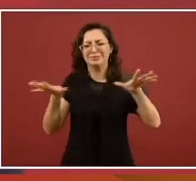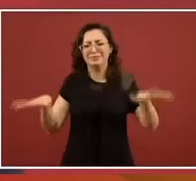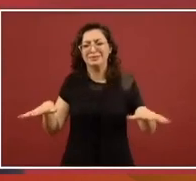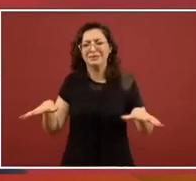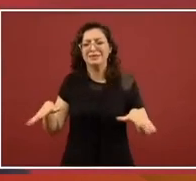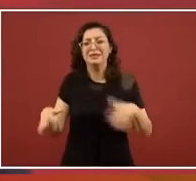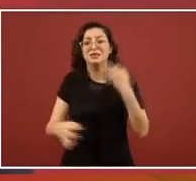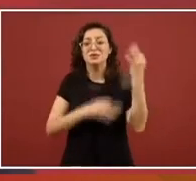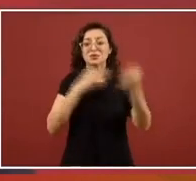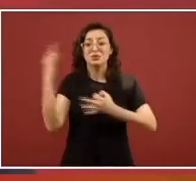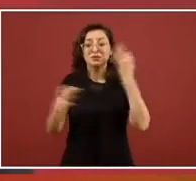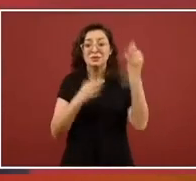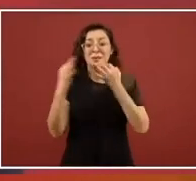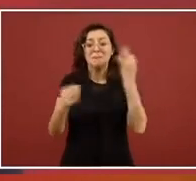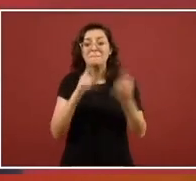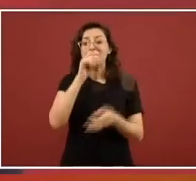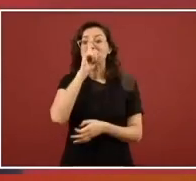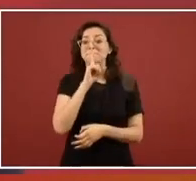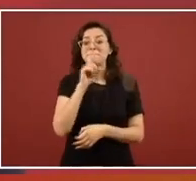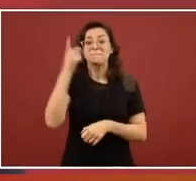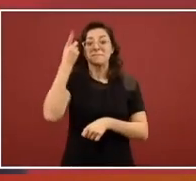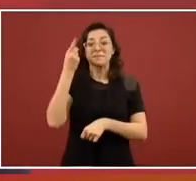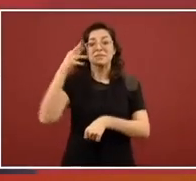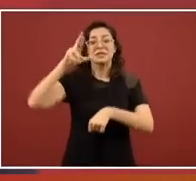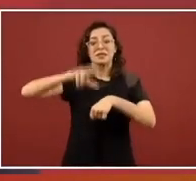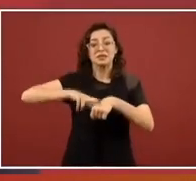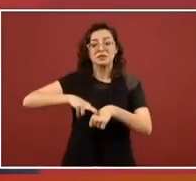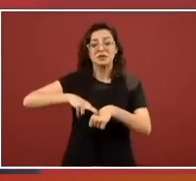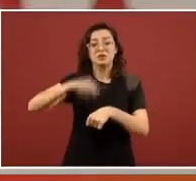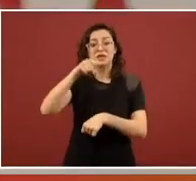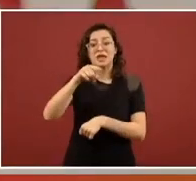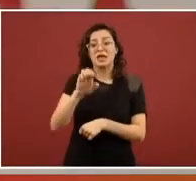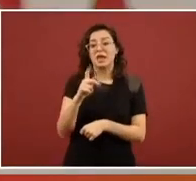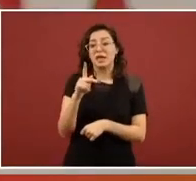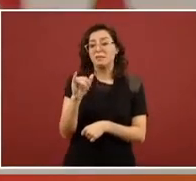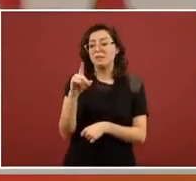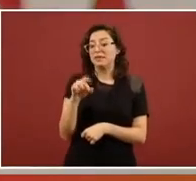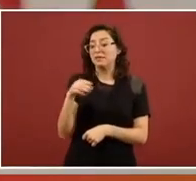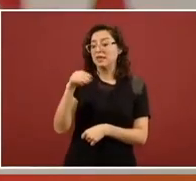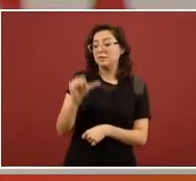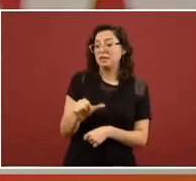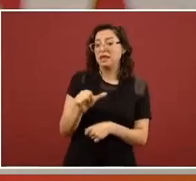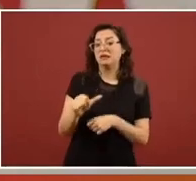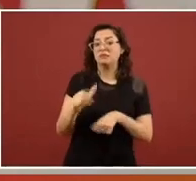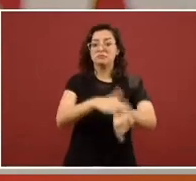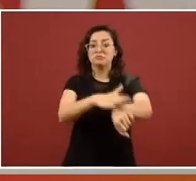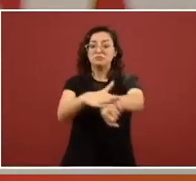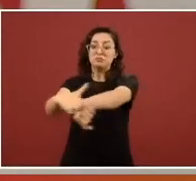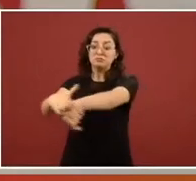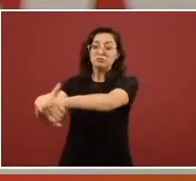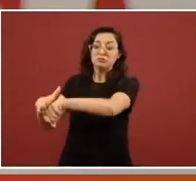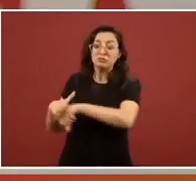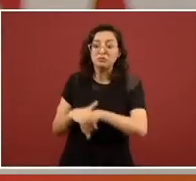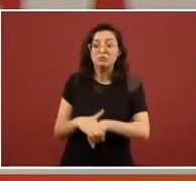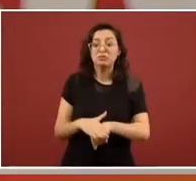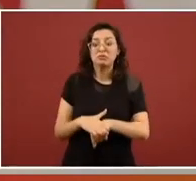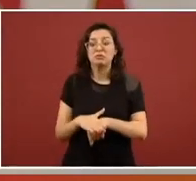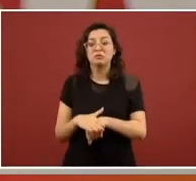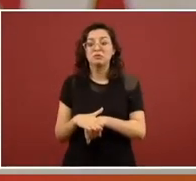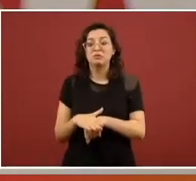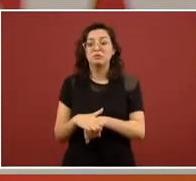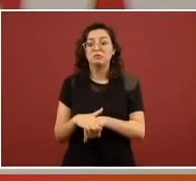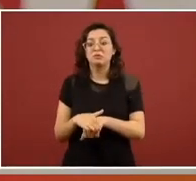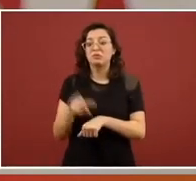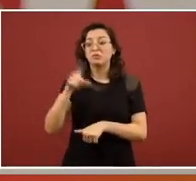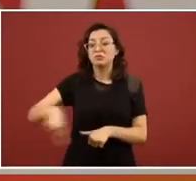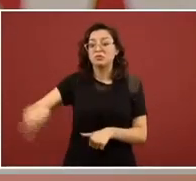falsa nota atribuida a la Dirección General de Epidemiología que llamaba a las personas a que solamente